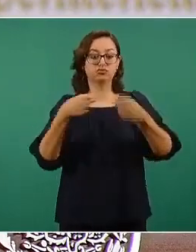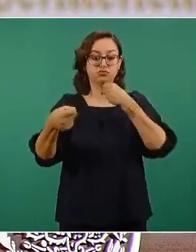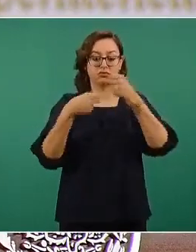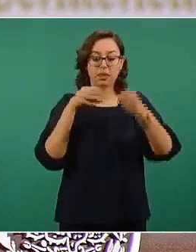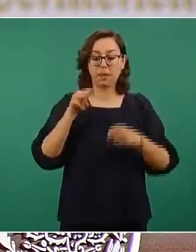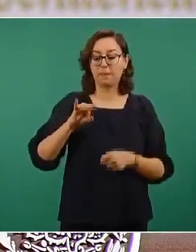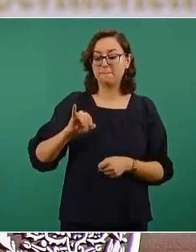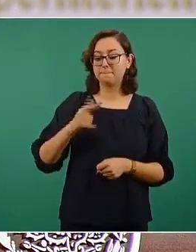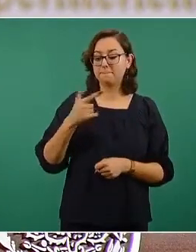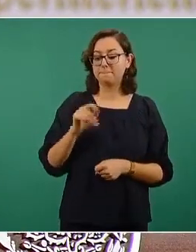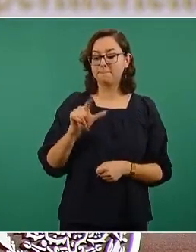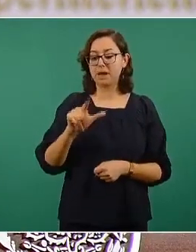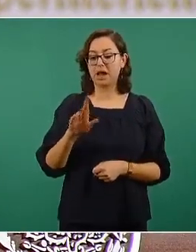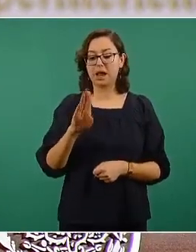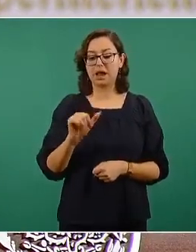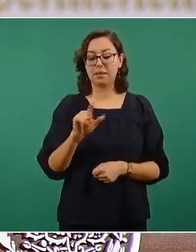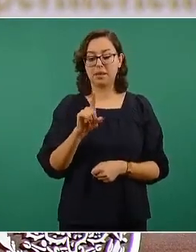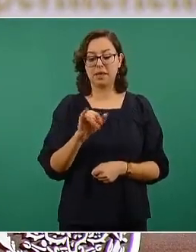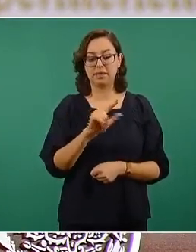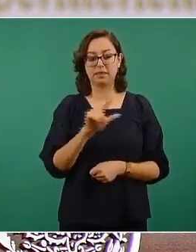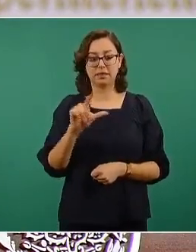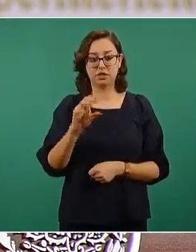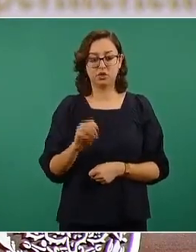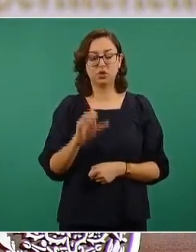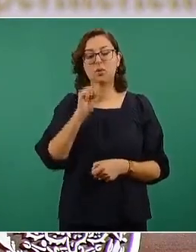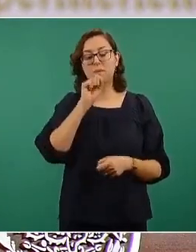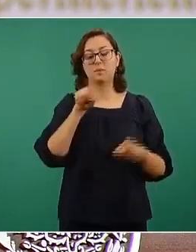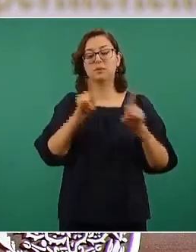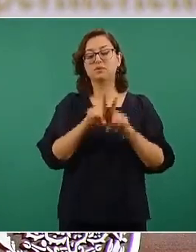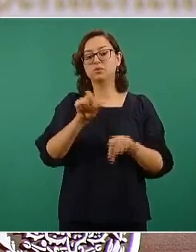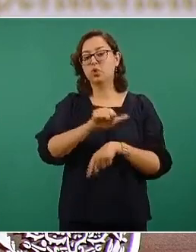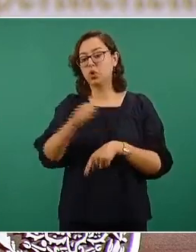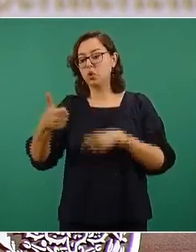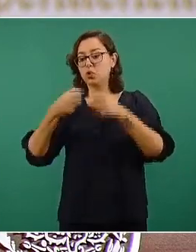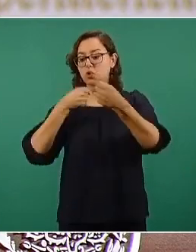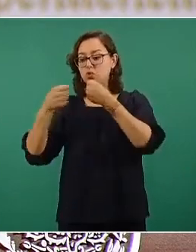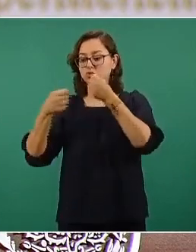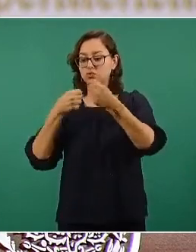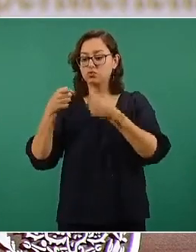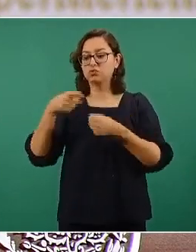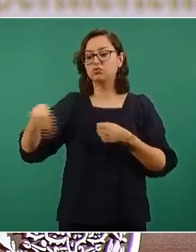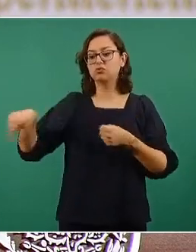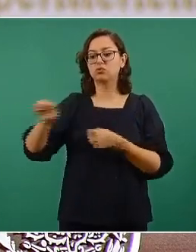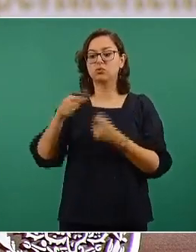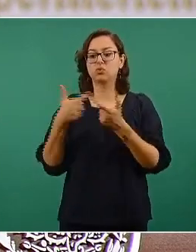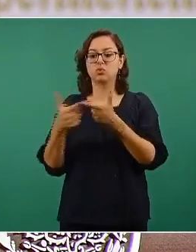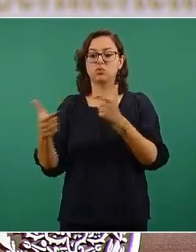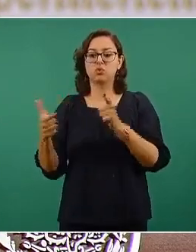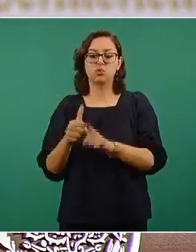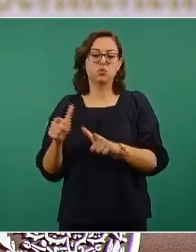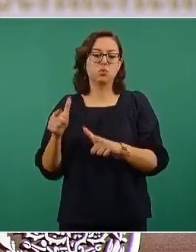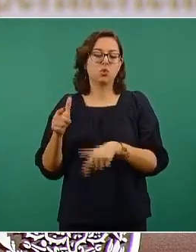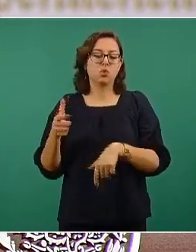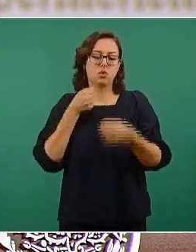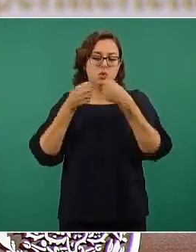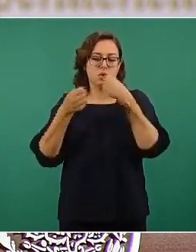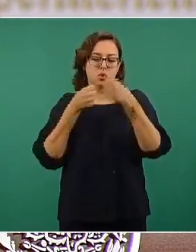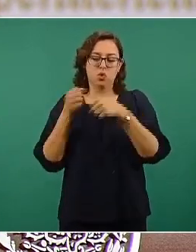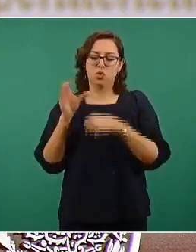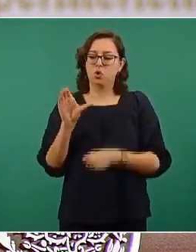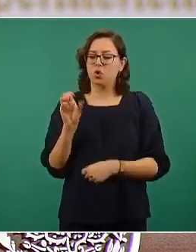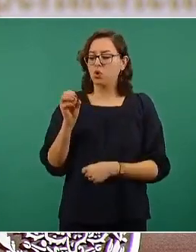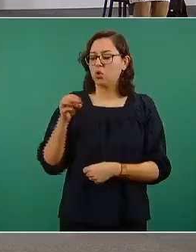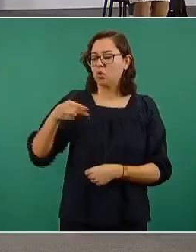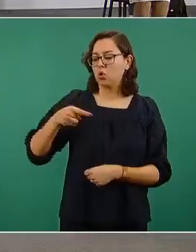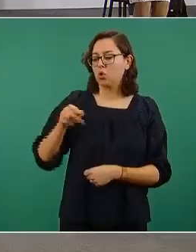Vadillo y algunos otros periodistas de Contralínea hicieron un planteamiento